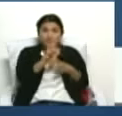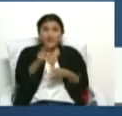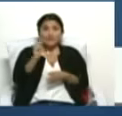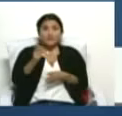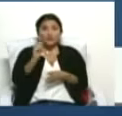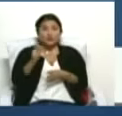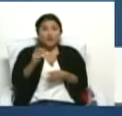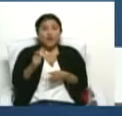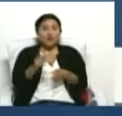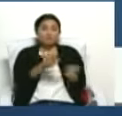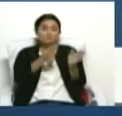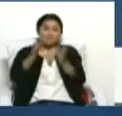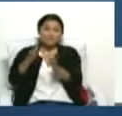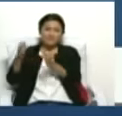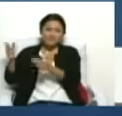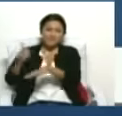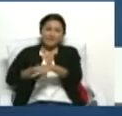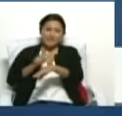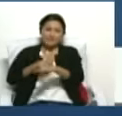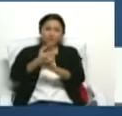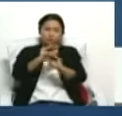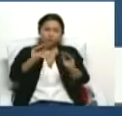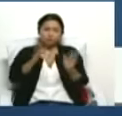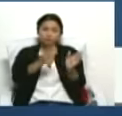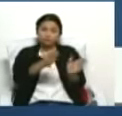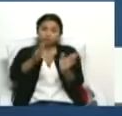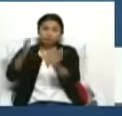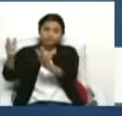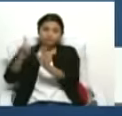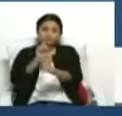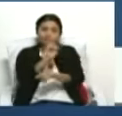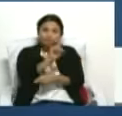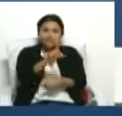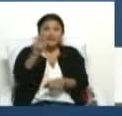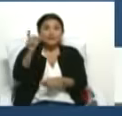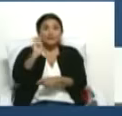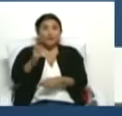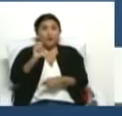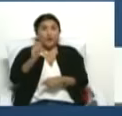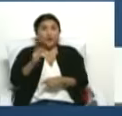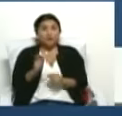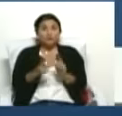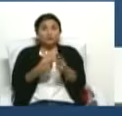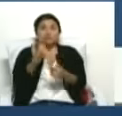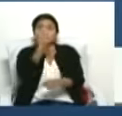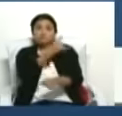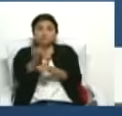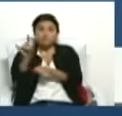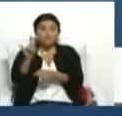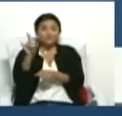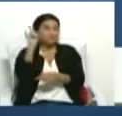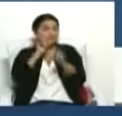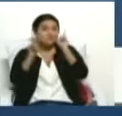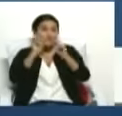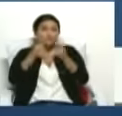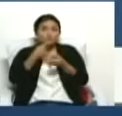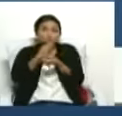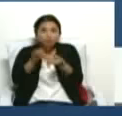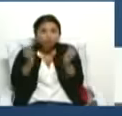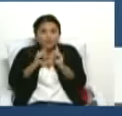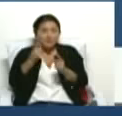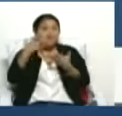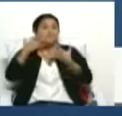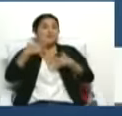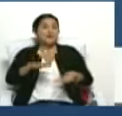causa. Yo quiero destacar eso, porque se ha engañado y mentido también diciendo que